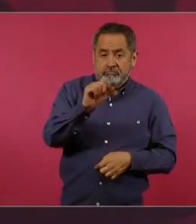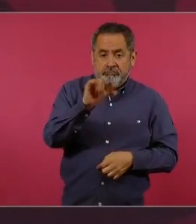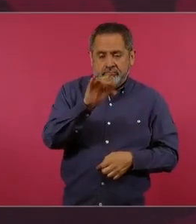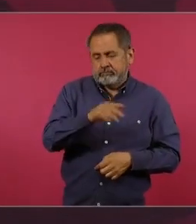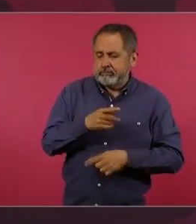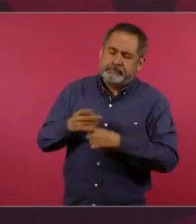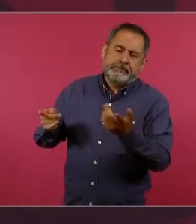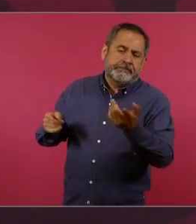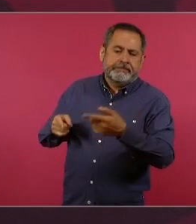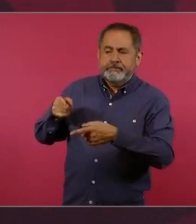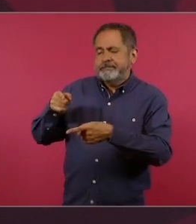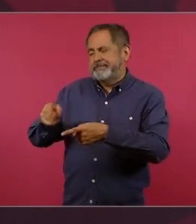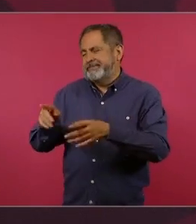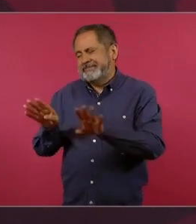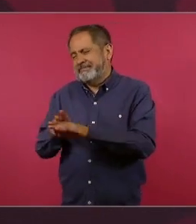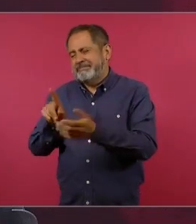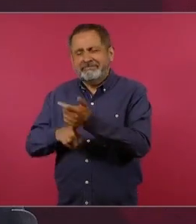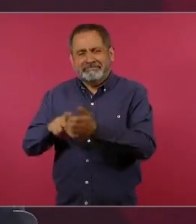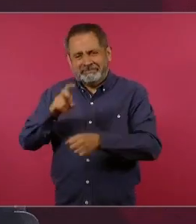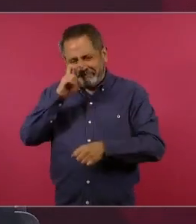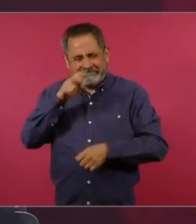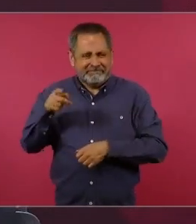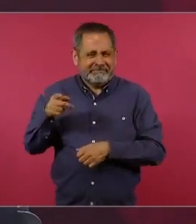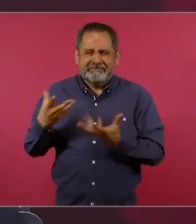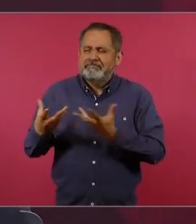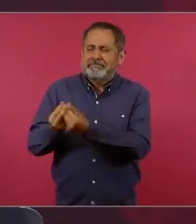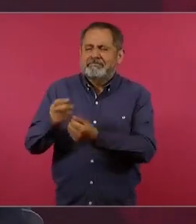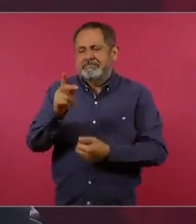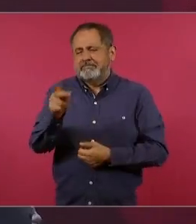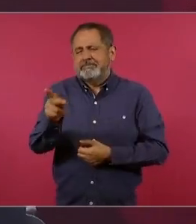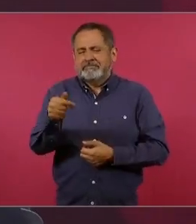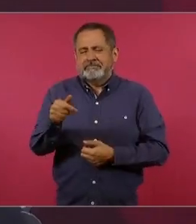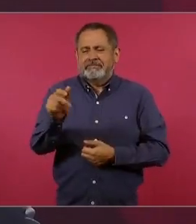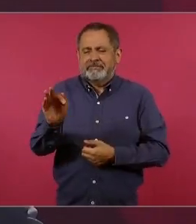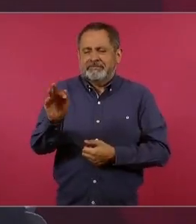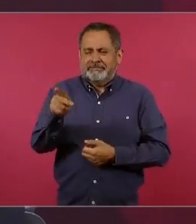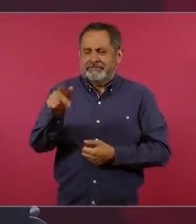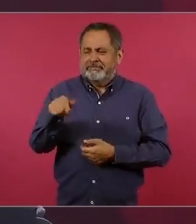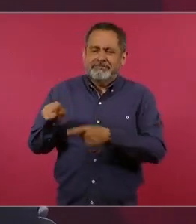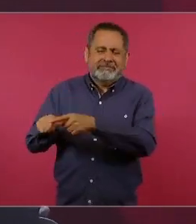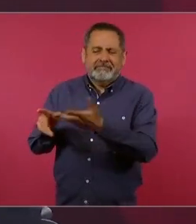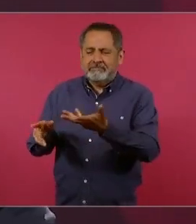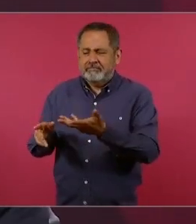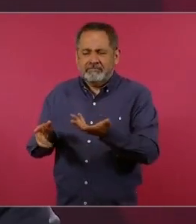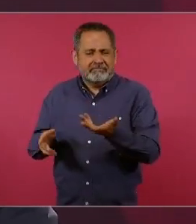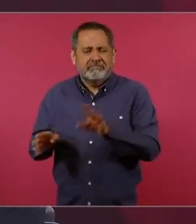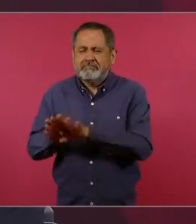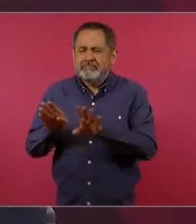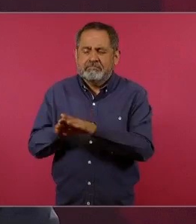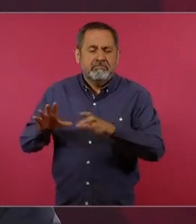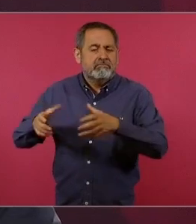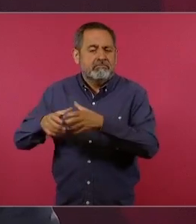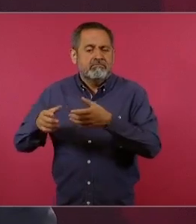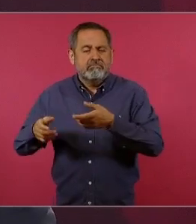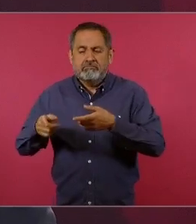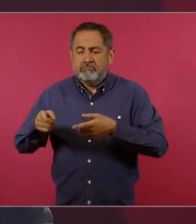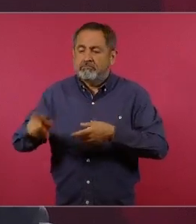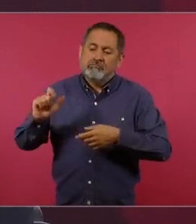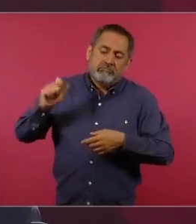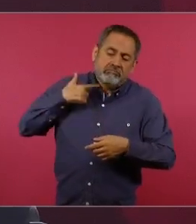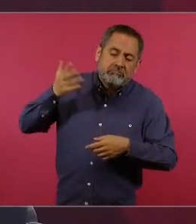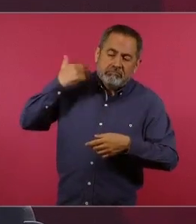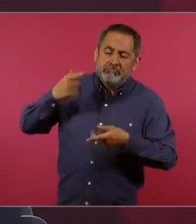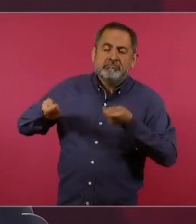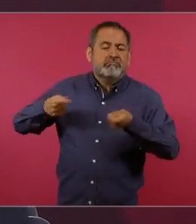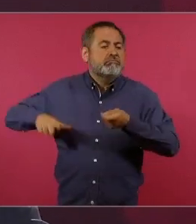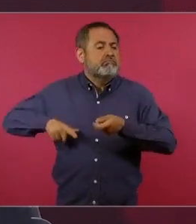declaró de que era kafkiano como si nosotros gobernábamos la ciudad, hacíamos